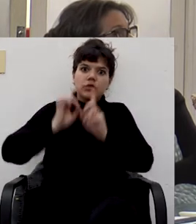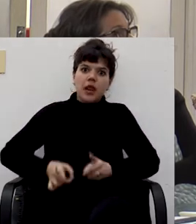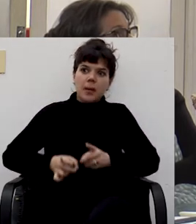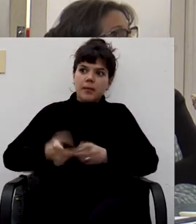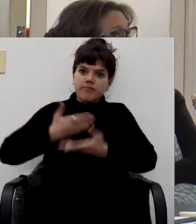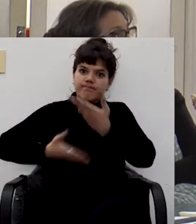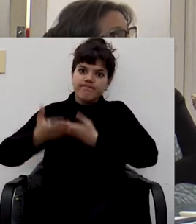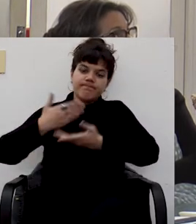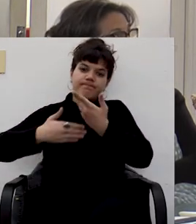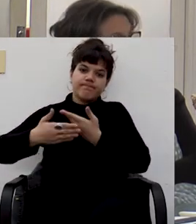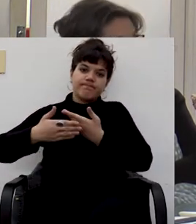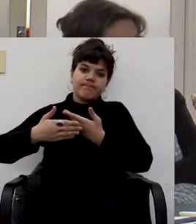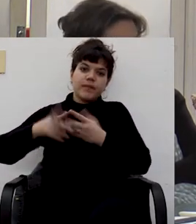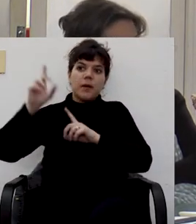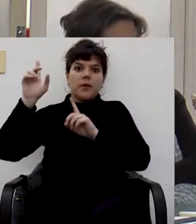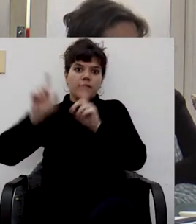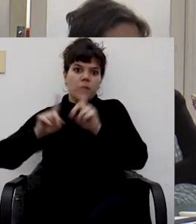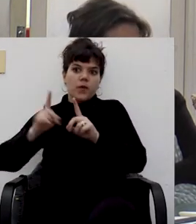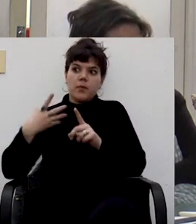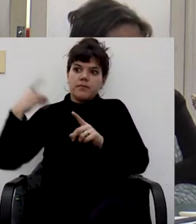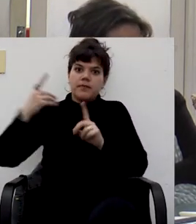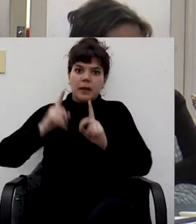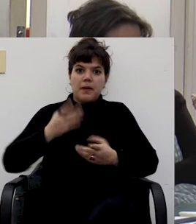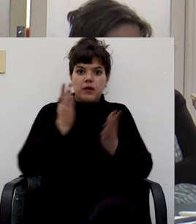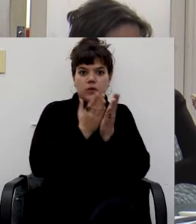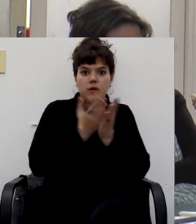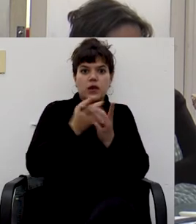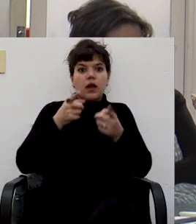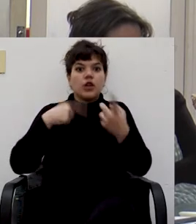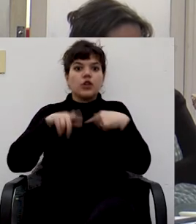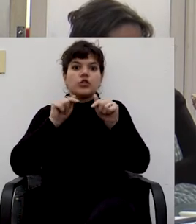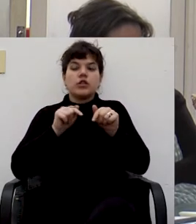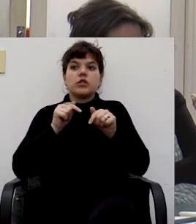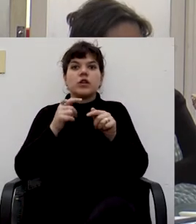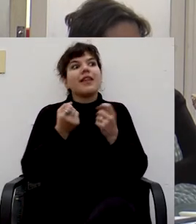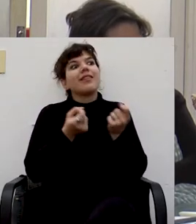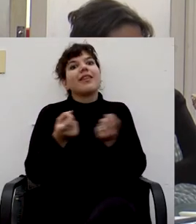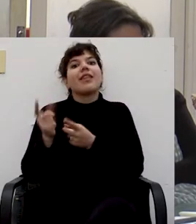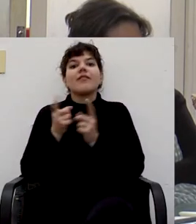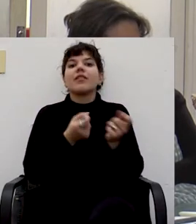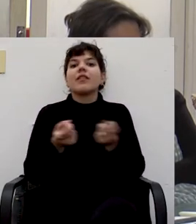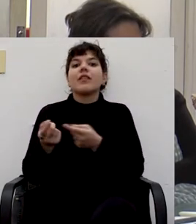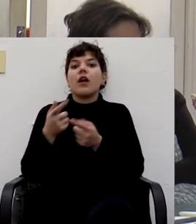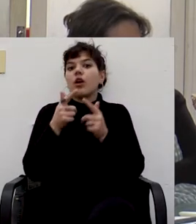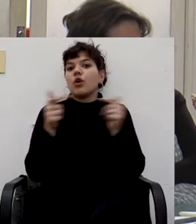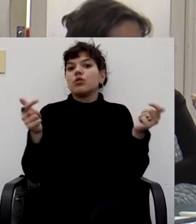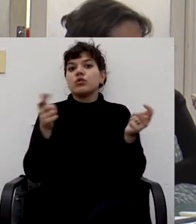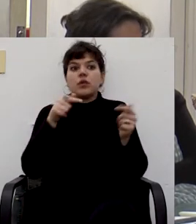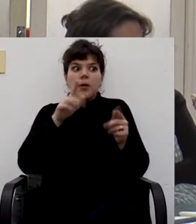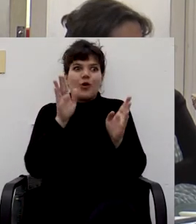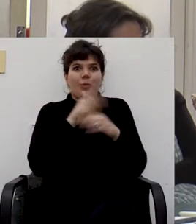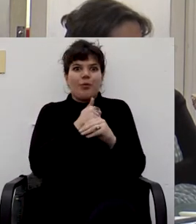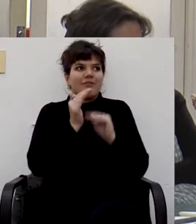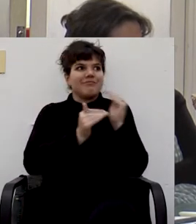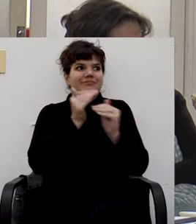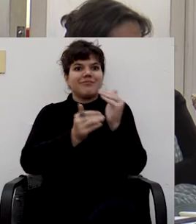pero estos mecanismos tienen que contar con recursos, hay que asignar recursos a esos mecanismos, porque si no, no se sostienen,